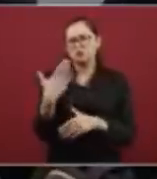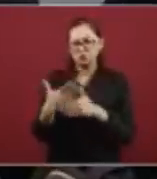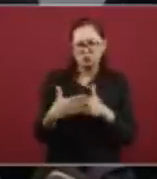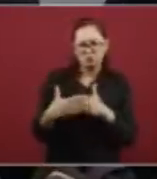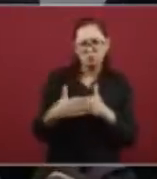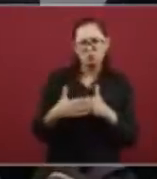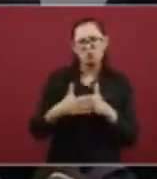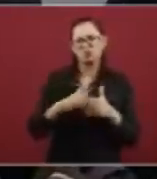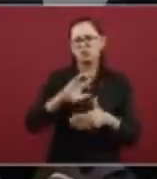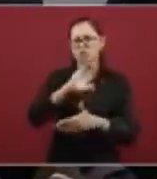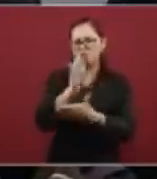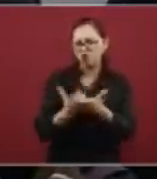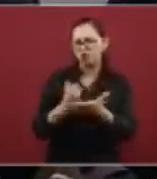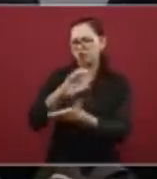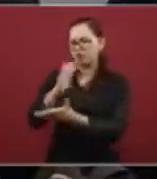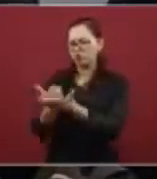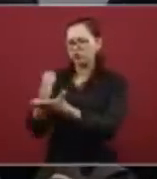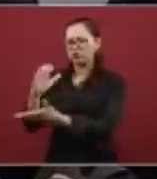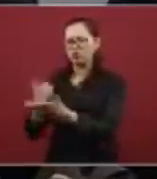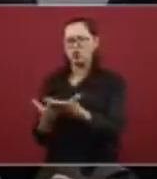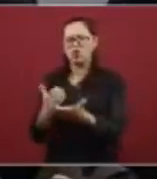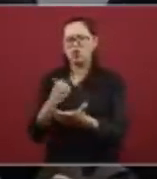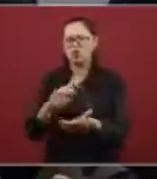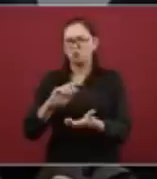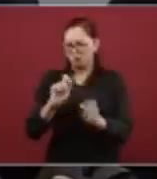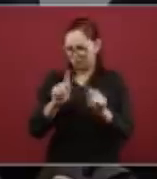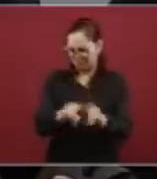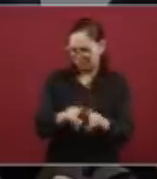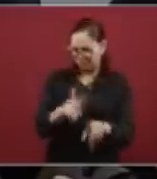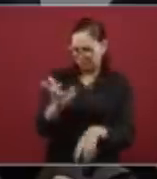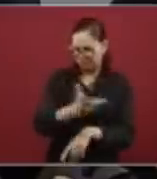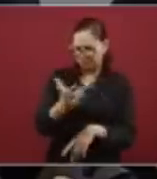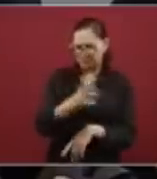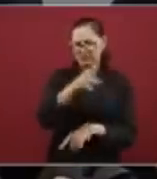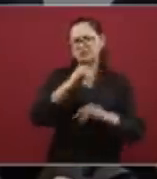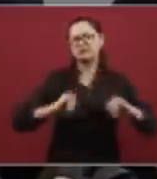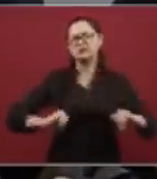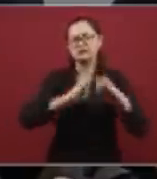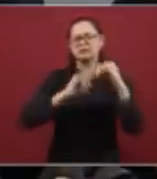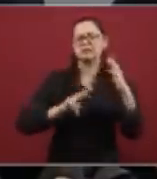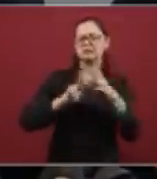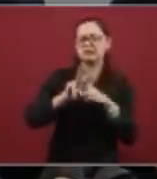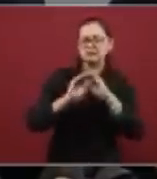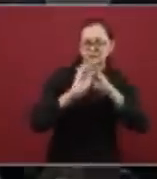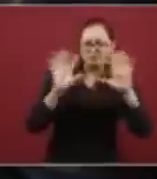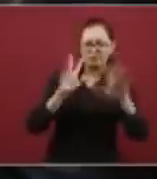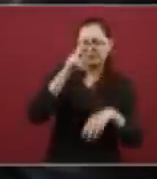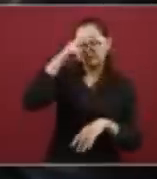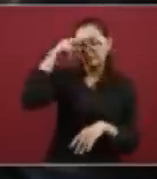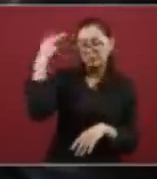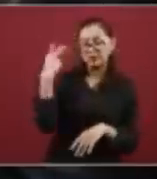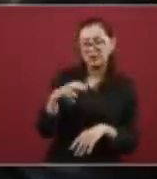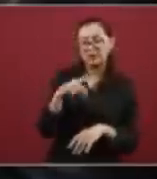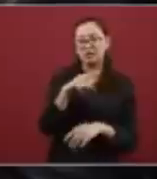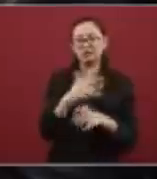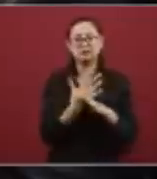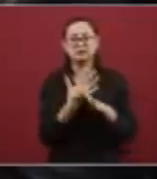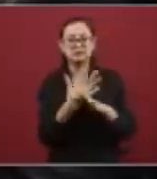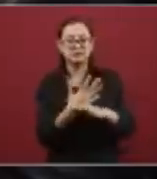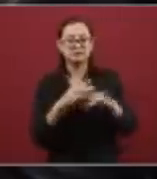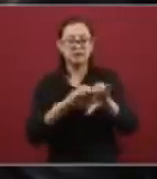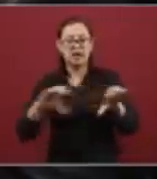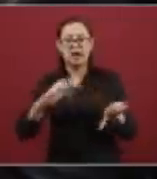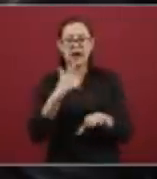en ese entonces, porque de hecho Transparencia Mexicana concluyó que los contratos de estos gasoductos habían